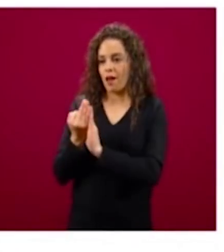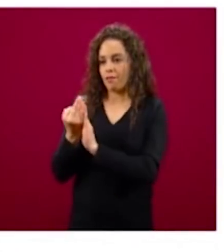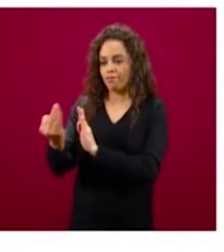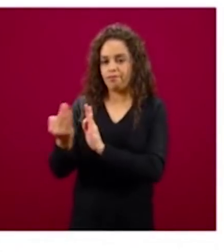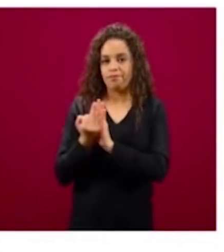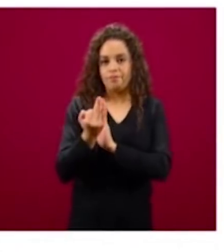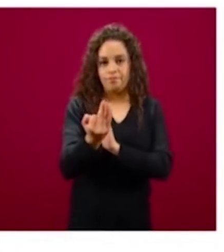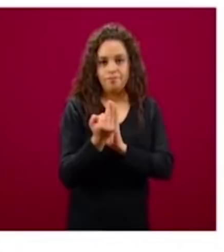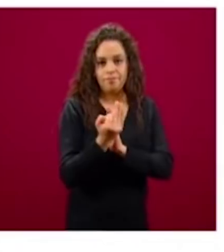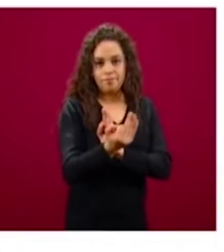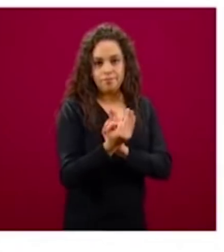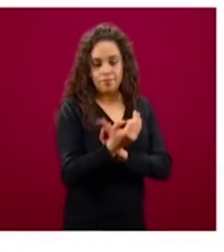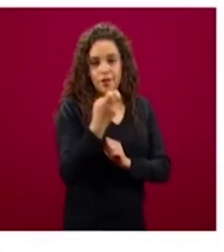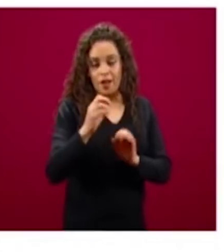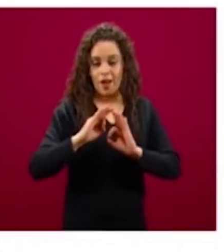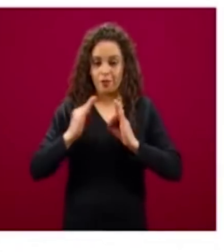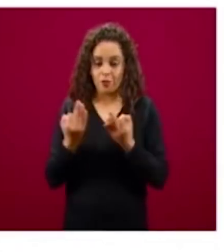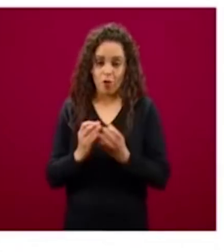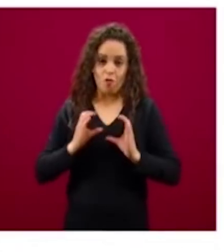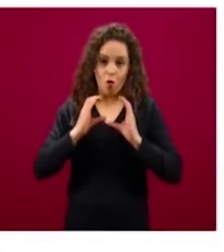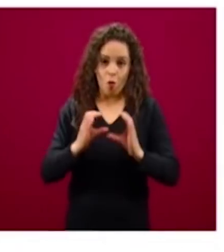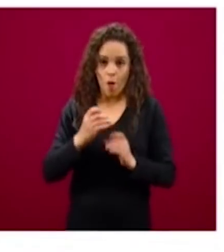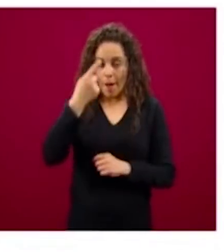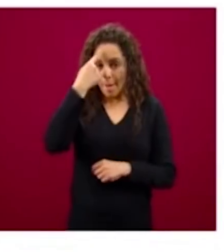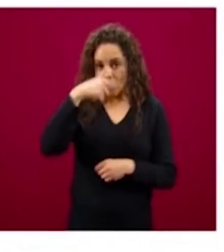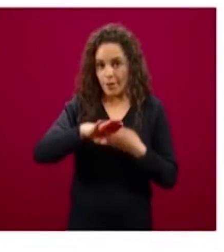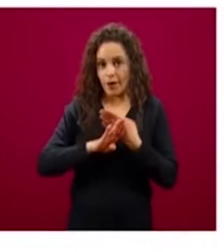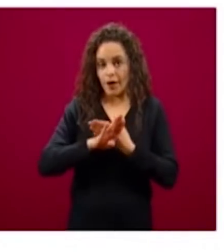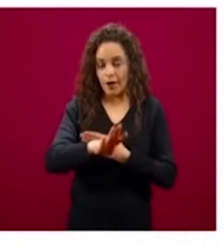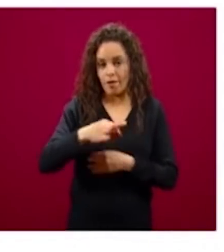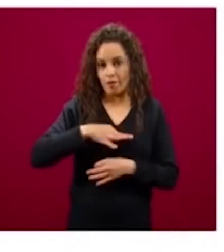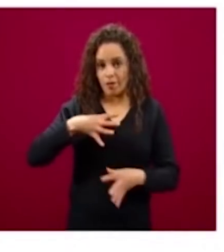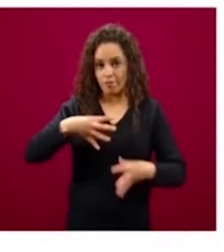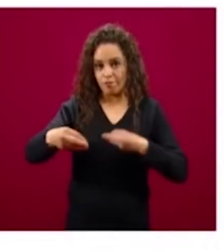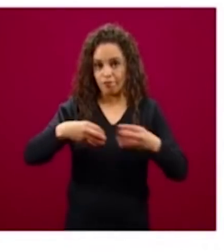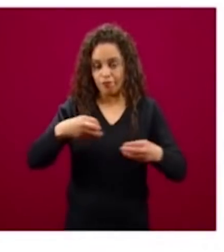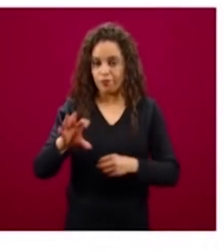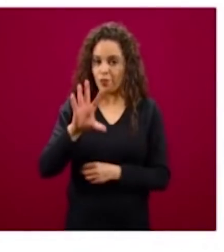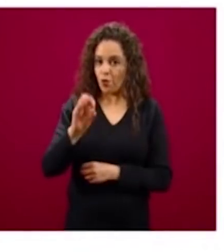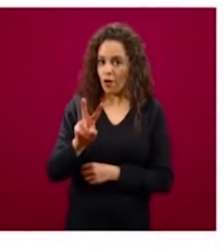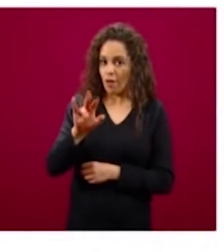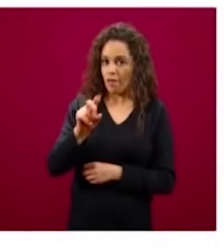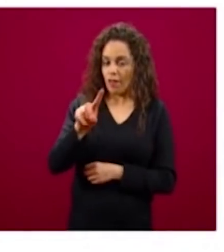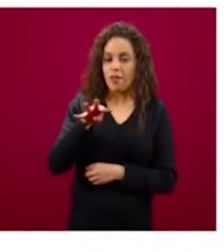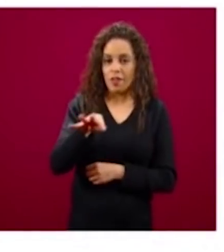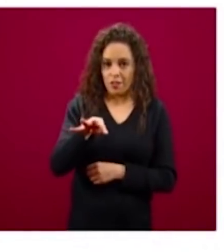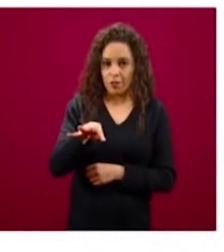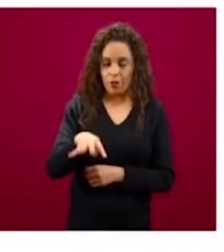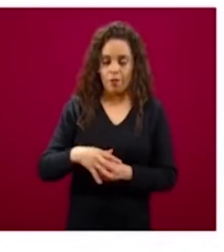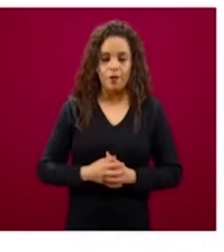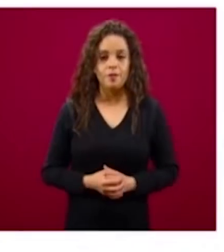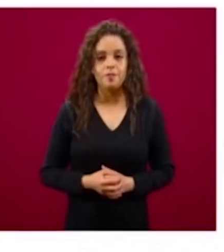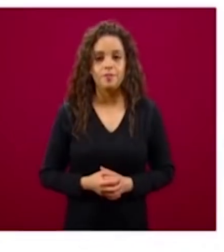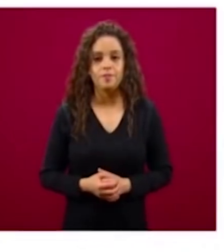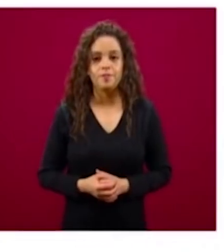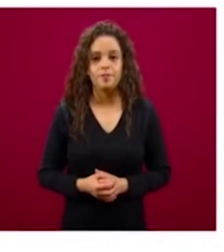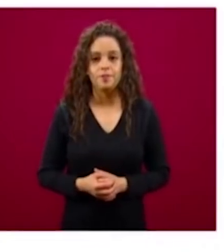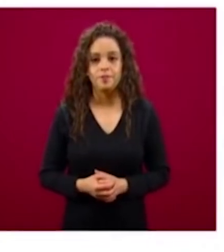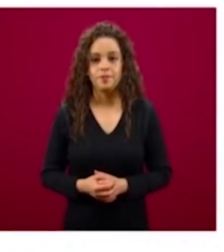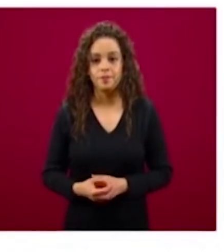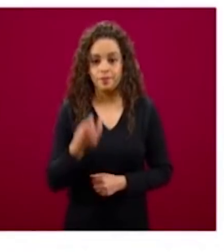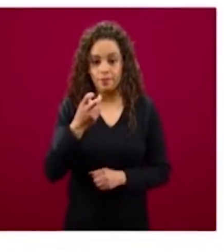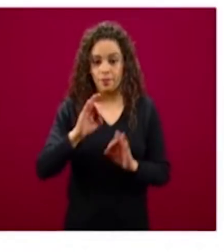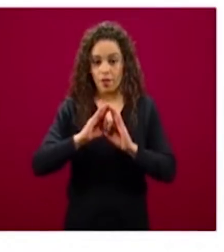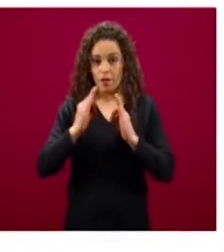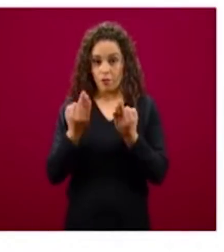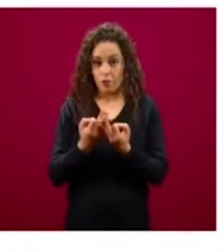de prevención precisamente para evitar la propagación de la COVID-19. Aunada a estas medidas que adoptaron